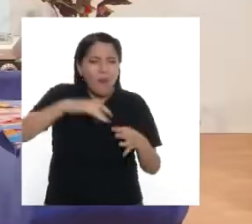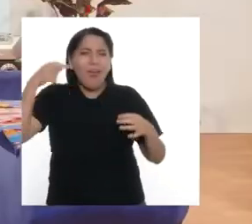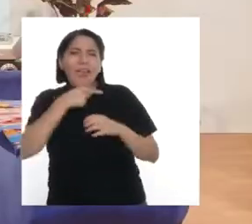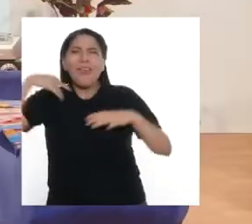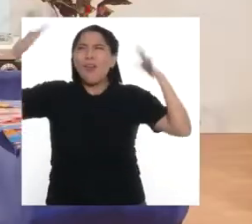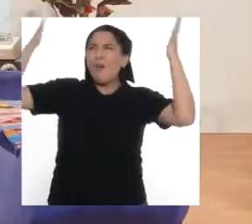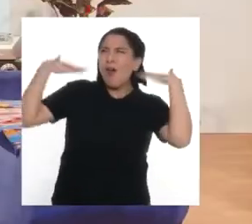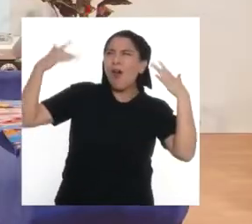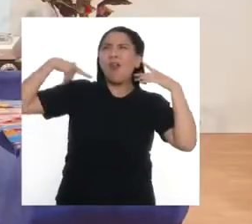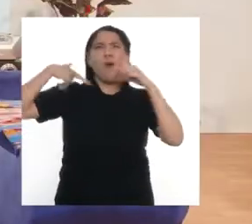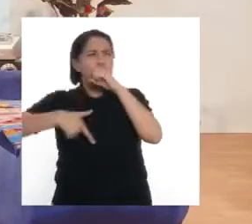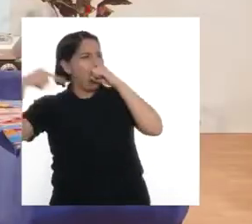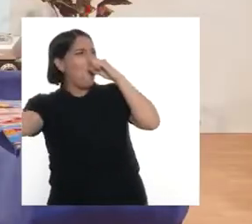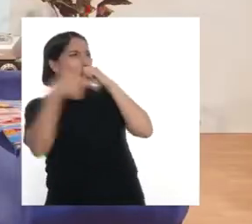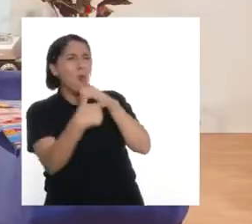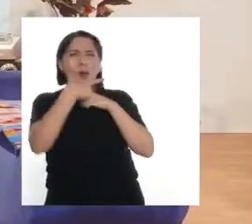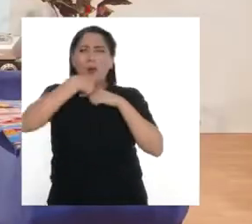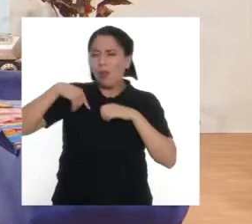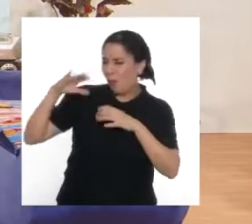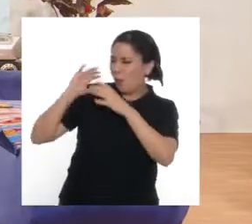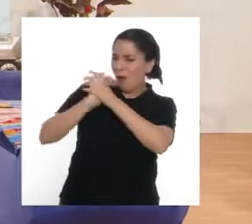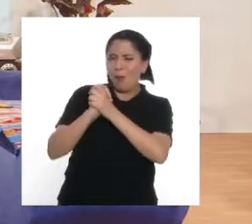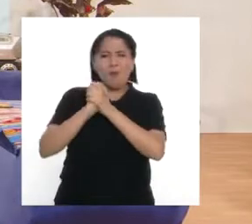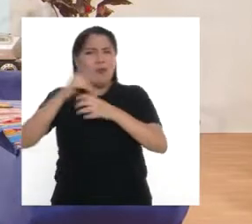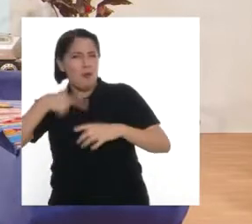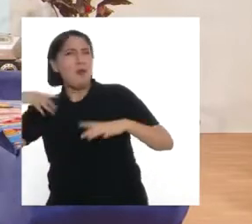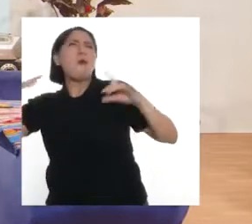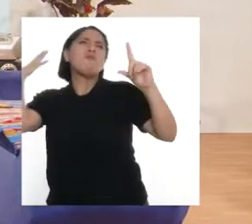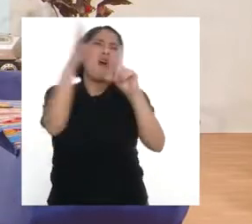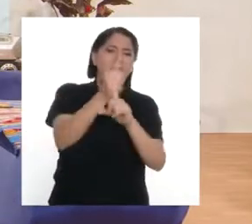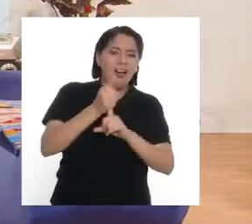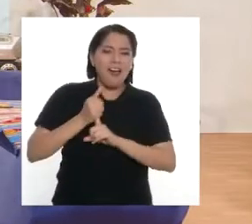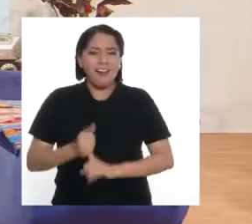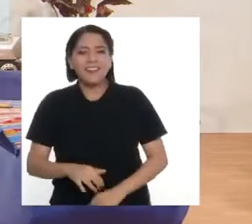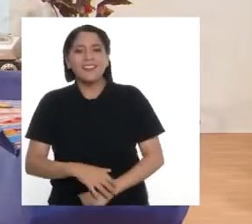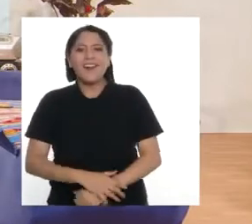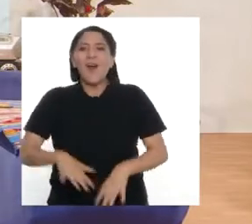este verano me gusta rapear. Con mi amiga Ivana lo voy a lograr.